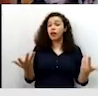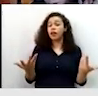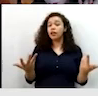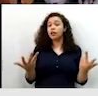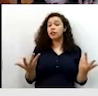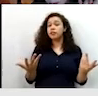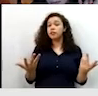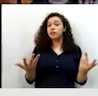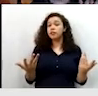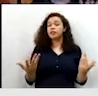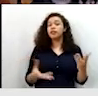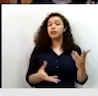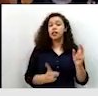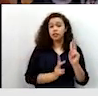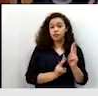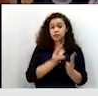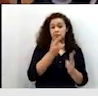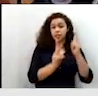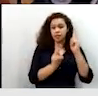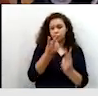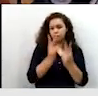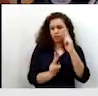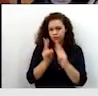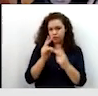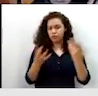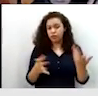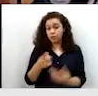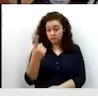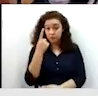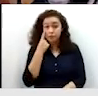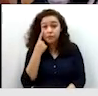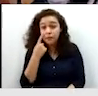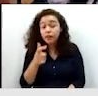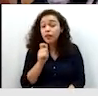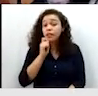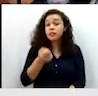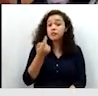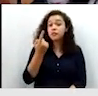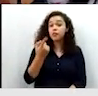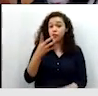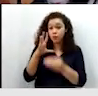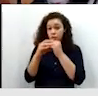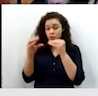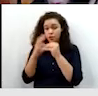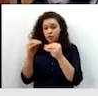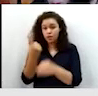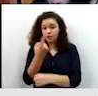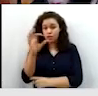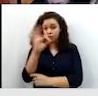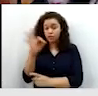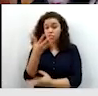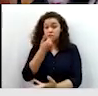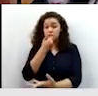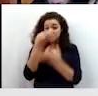las verduras y vegetales. Pero ojo, no quiere decir que una fruta sea 100% saludable.